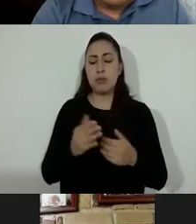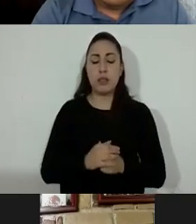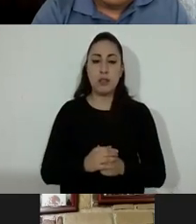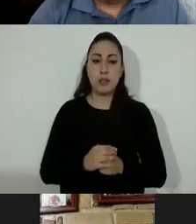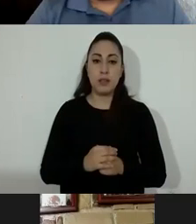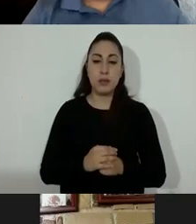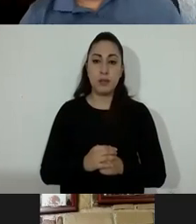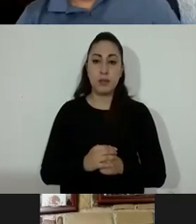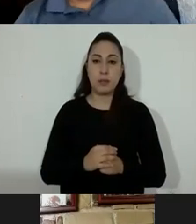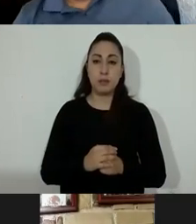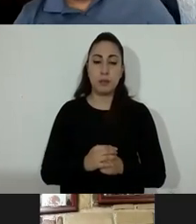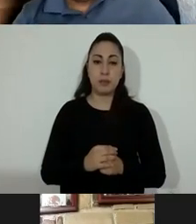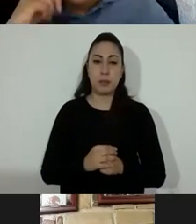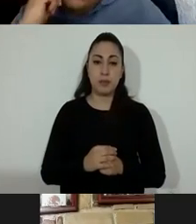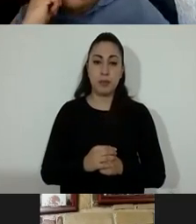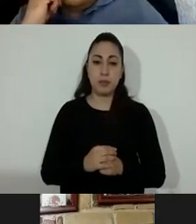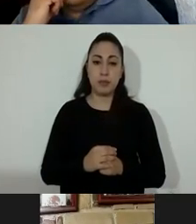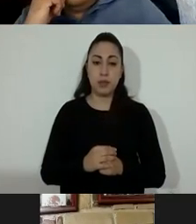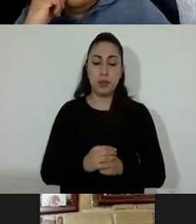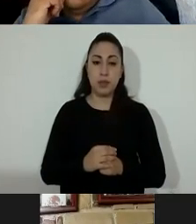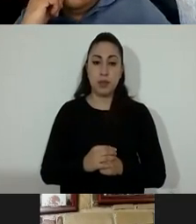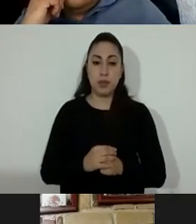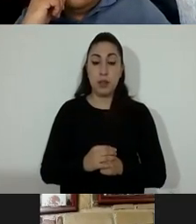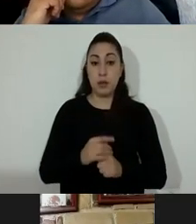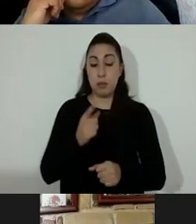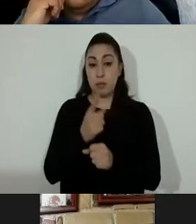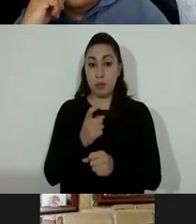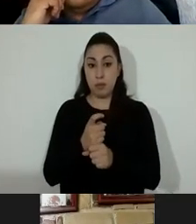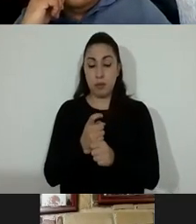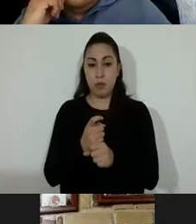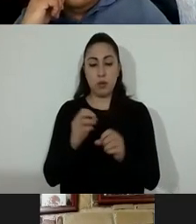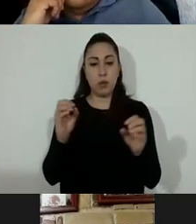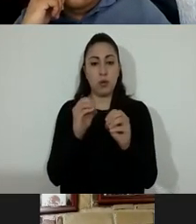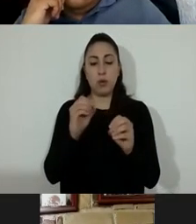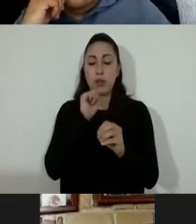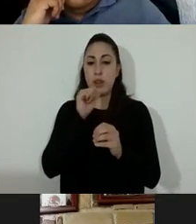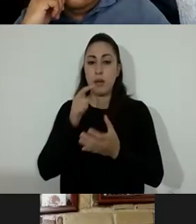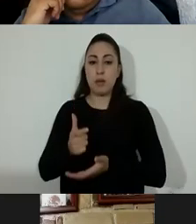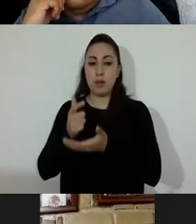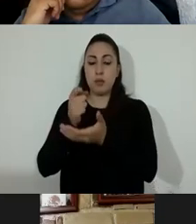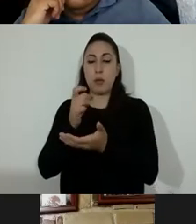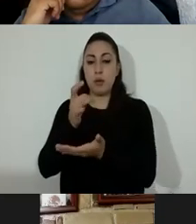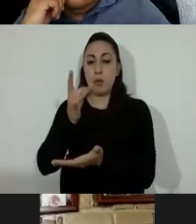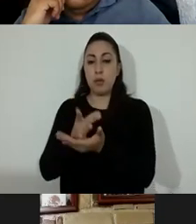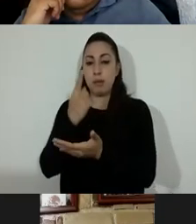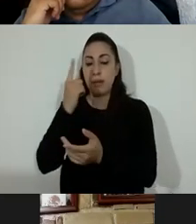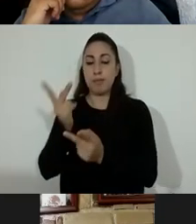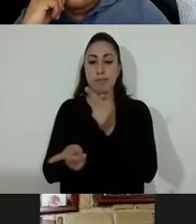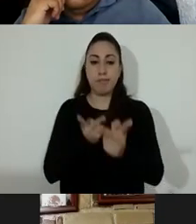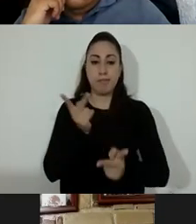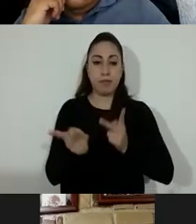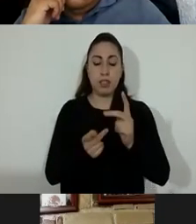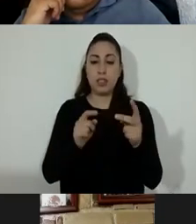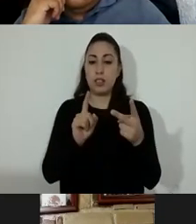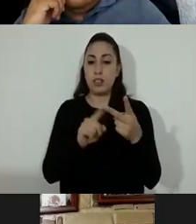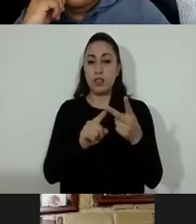Primero, no se han celebrado en la jornada única de presupuesto participativo. Segundo, no se cuenta